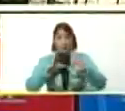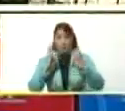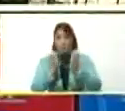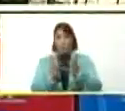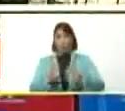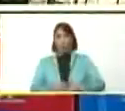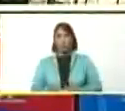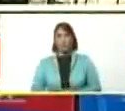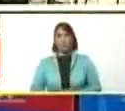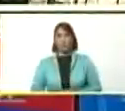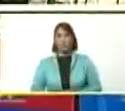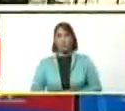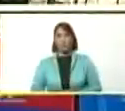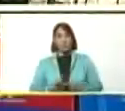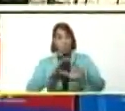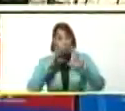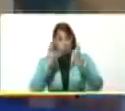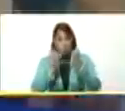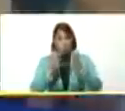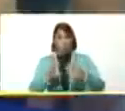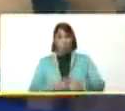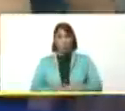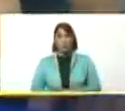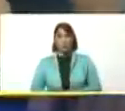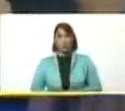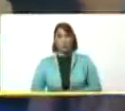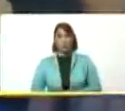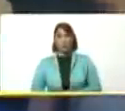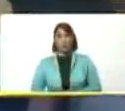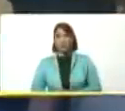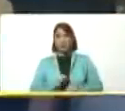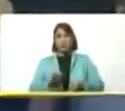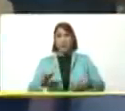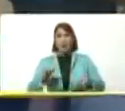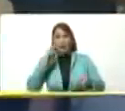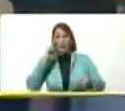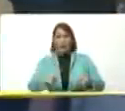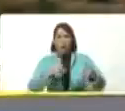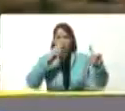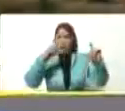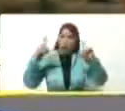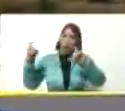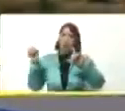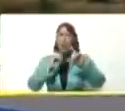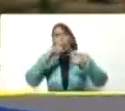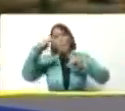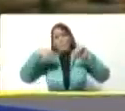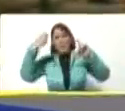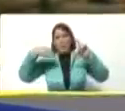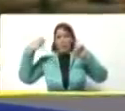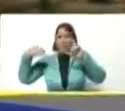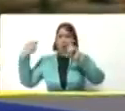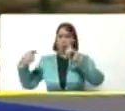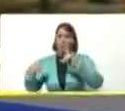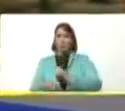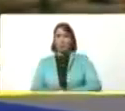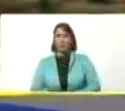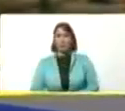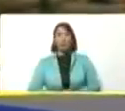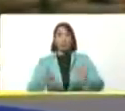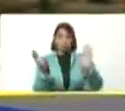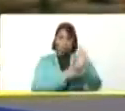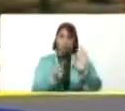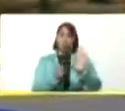José, en el mundo, ya corren las imágenes, los videos, los documentales de la